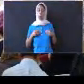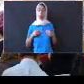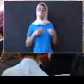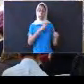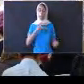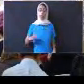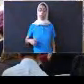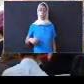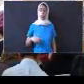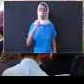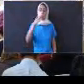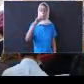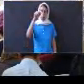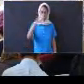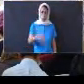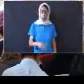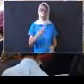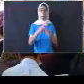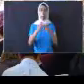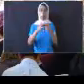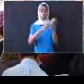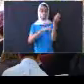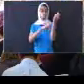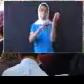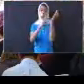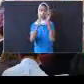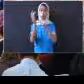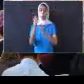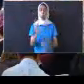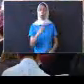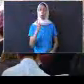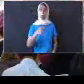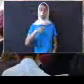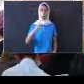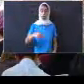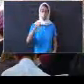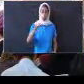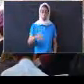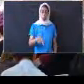hoy en el nombre poderoso de Jesús. Todos los que estamos acá.